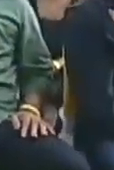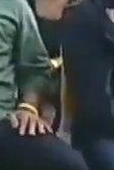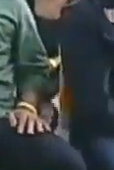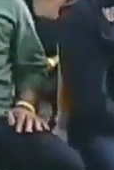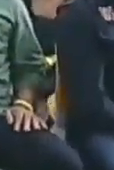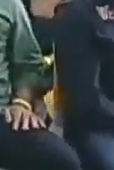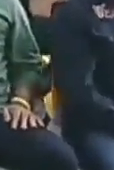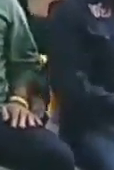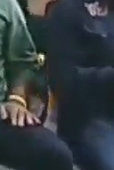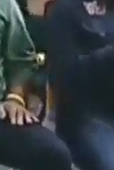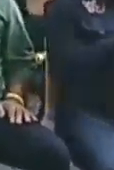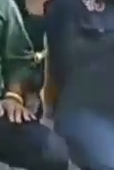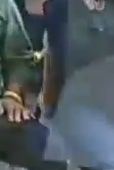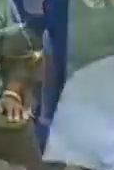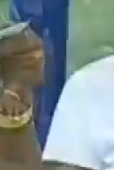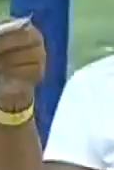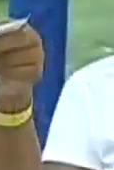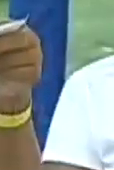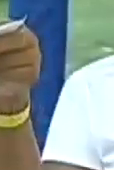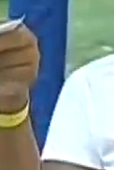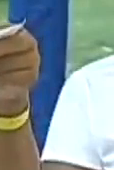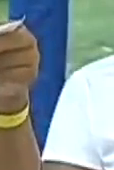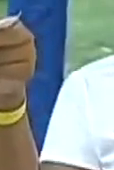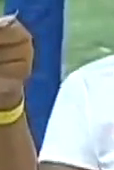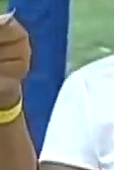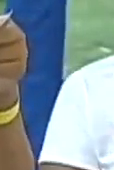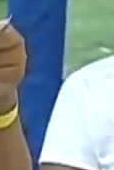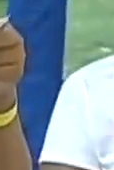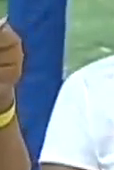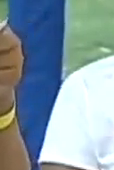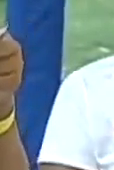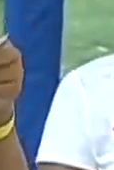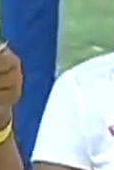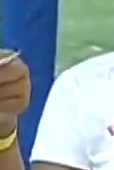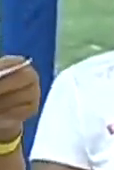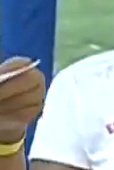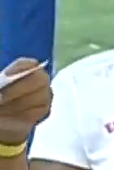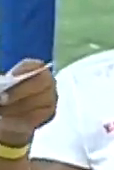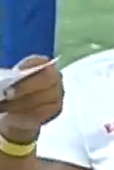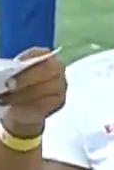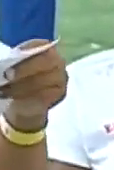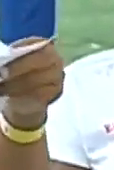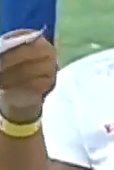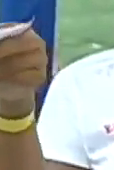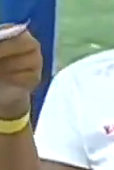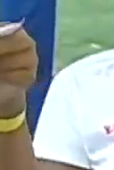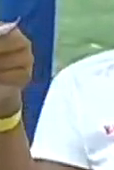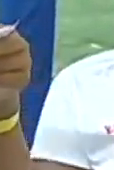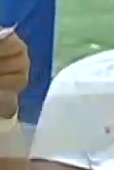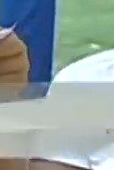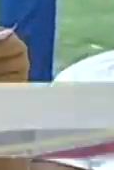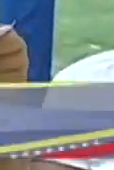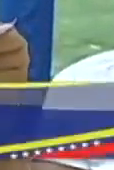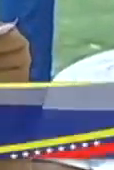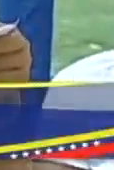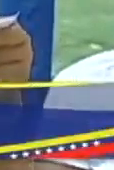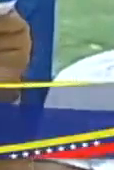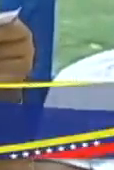escolar que atienda a nuestros niños, niñas y adolescentes estudiantes, quienes para poder asistir a clase deben trasladarse a zonas